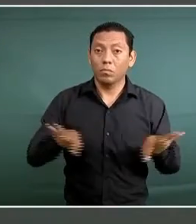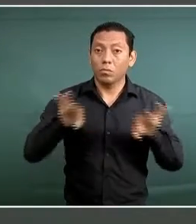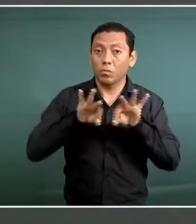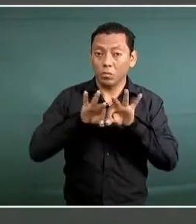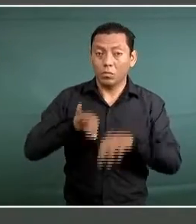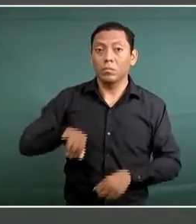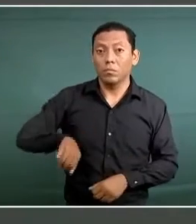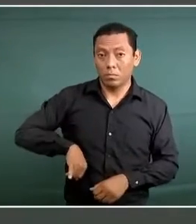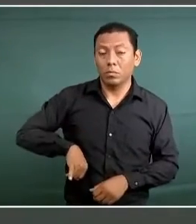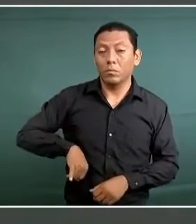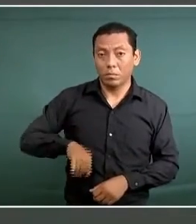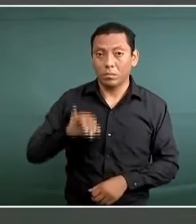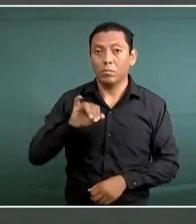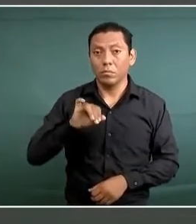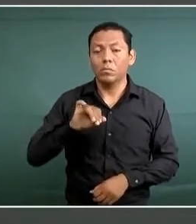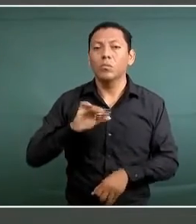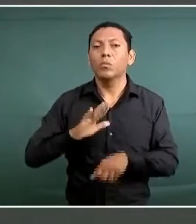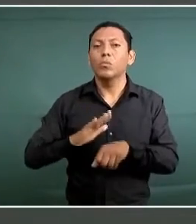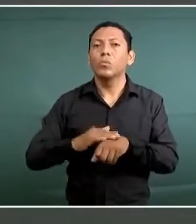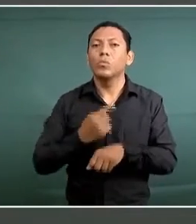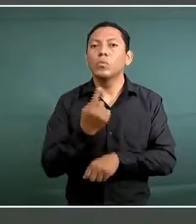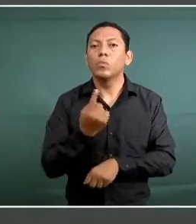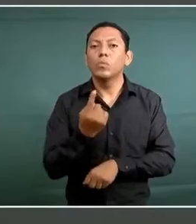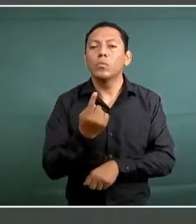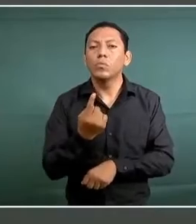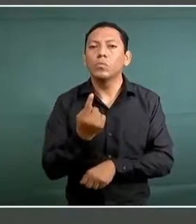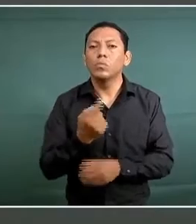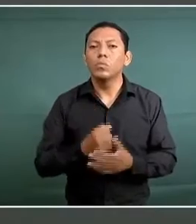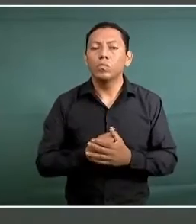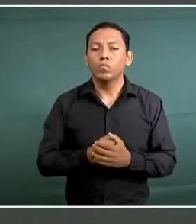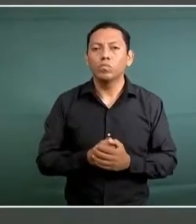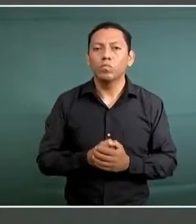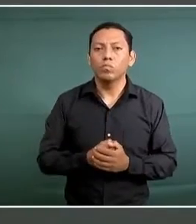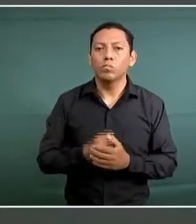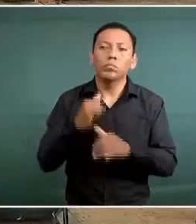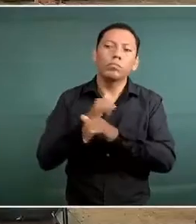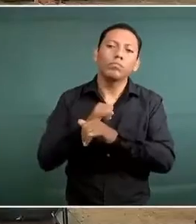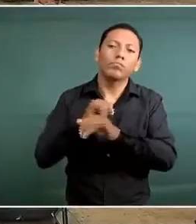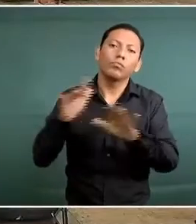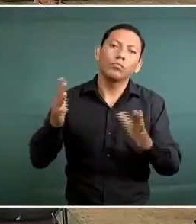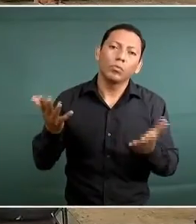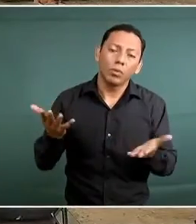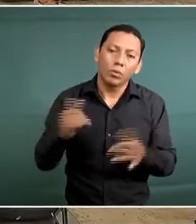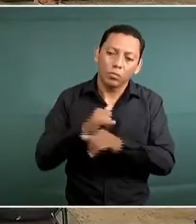porque es la información